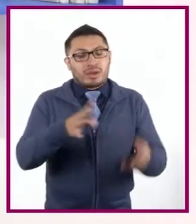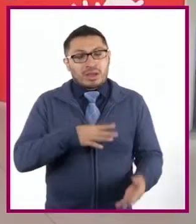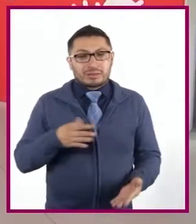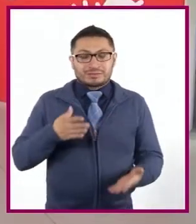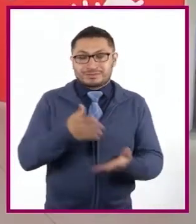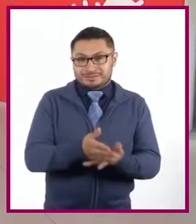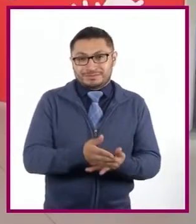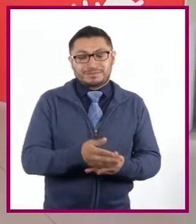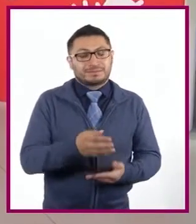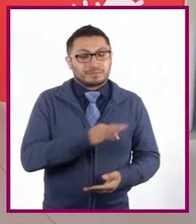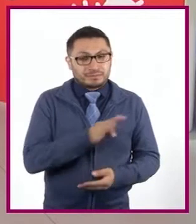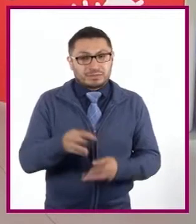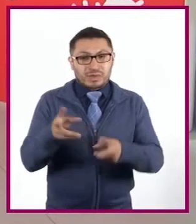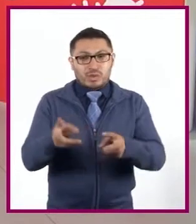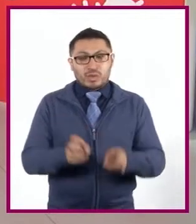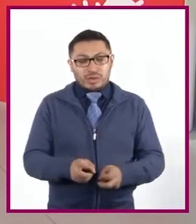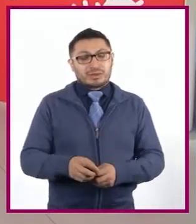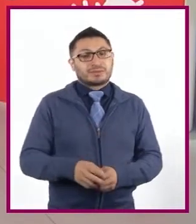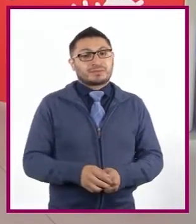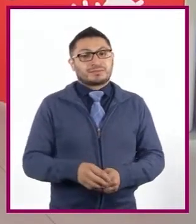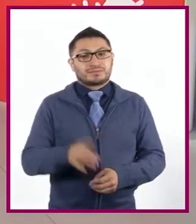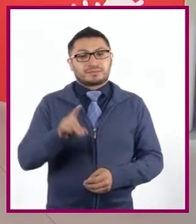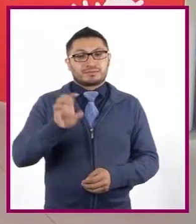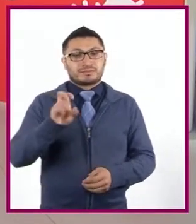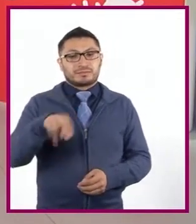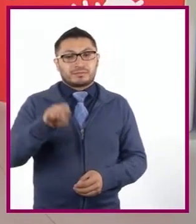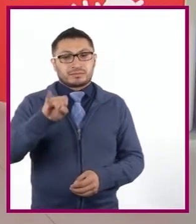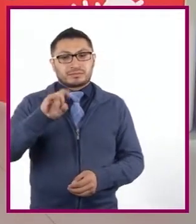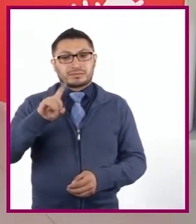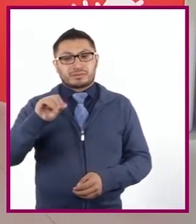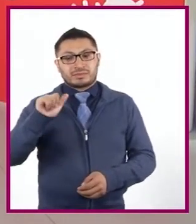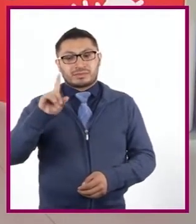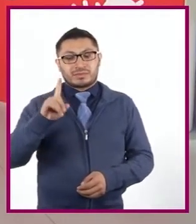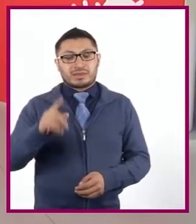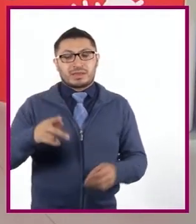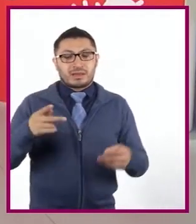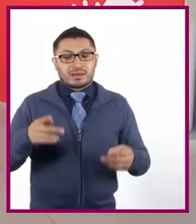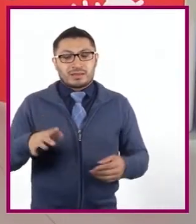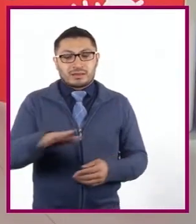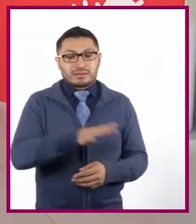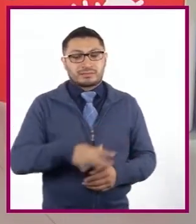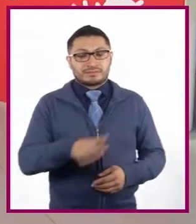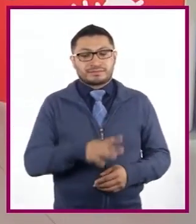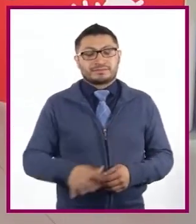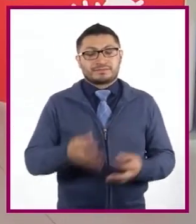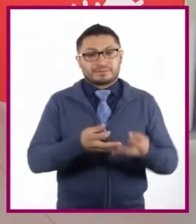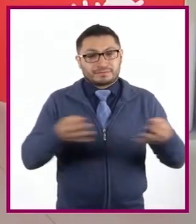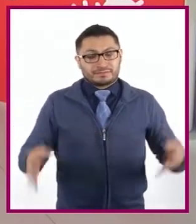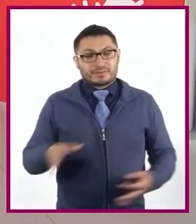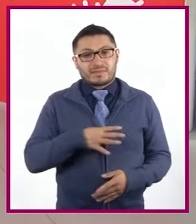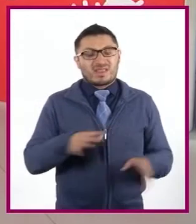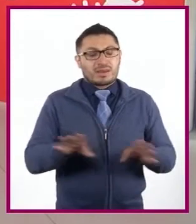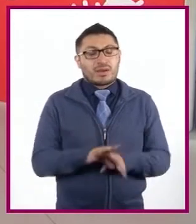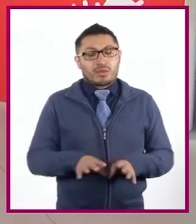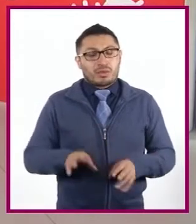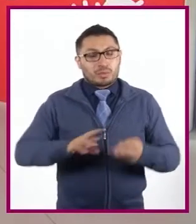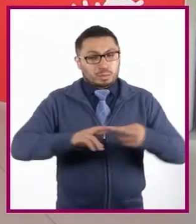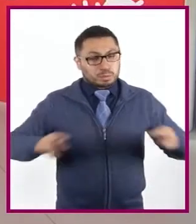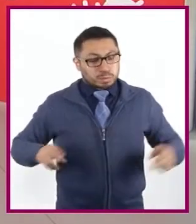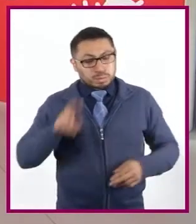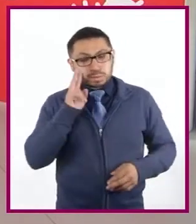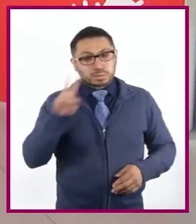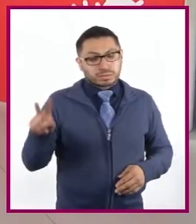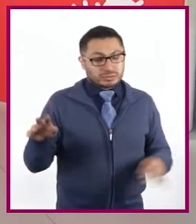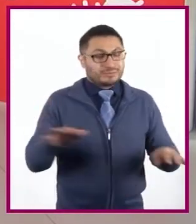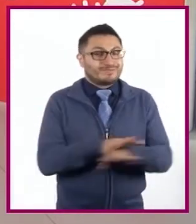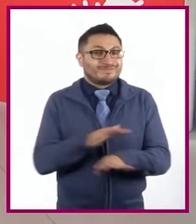acceso. La densidad de la población en el territorio modifica la disponibilidad del recurso, como